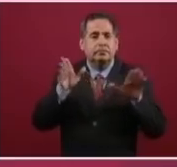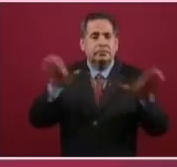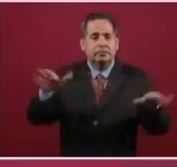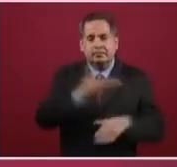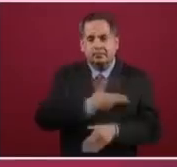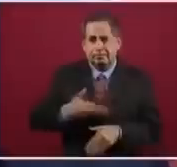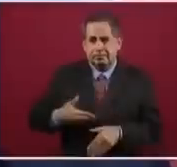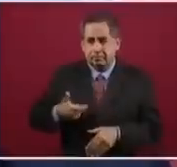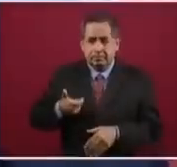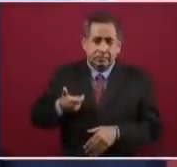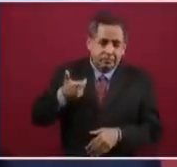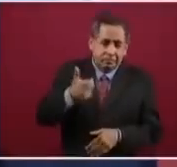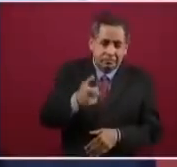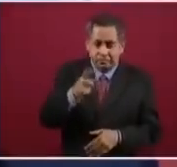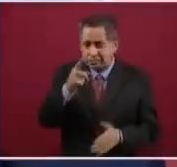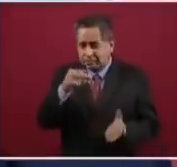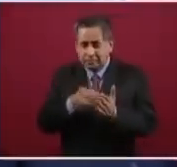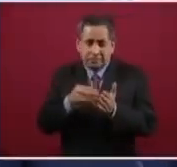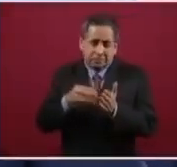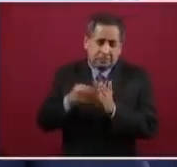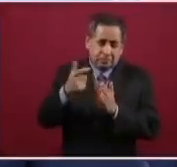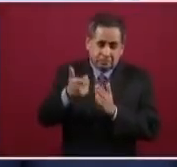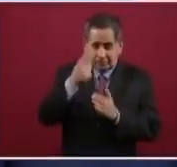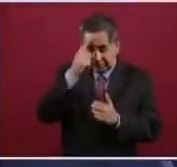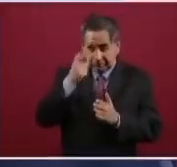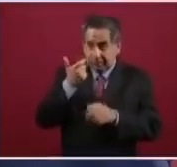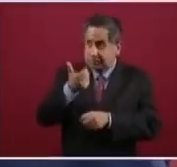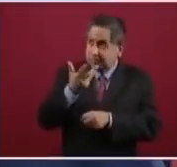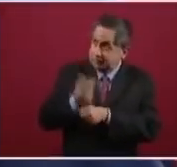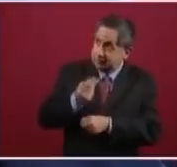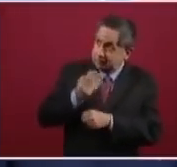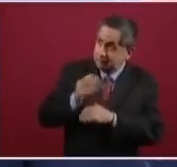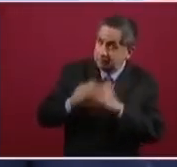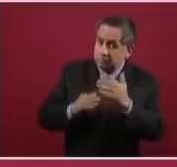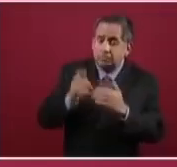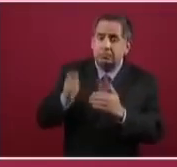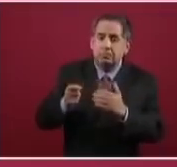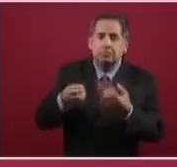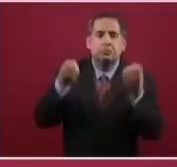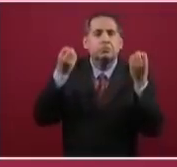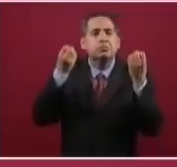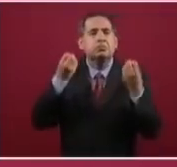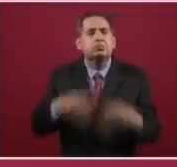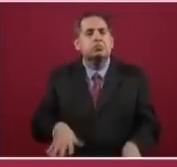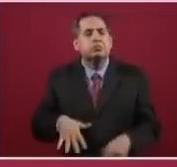qué costó mil millones de pesos y todo eso a la basura